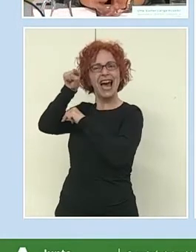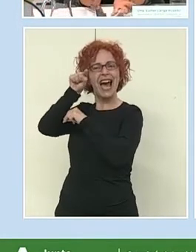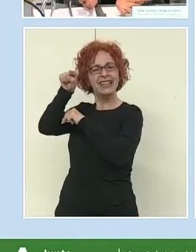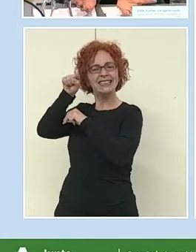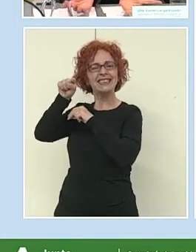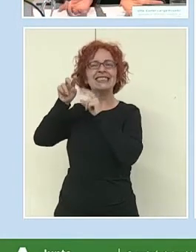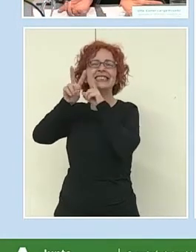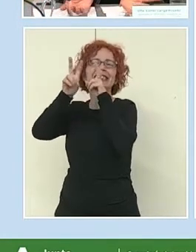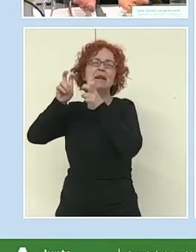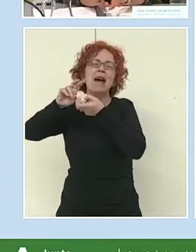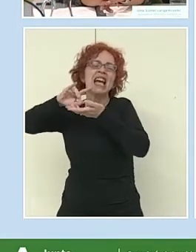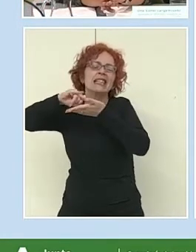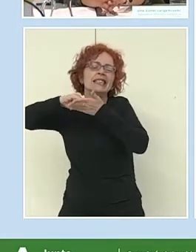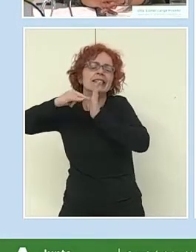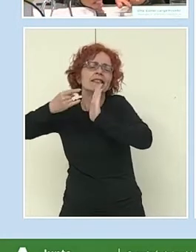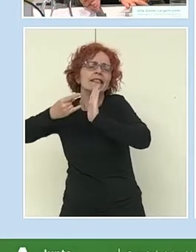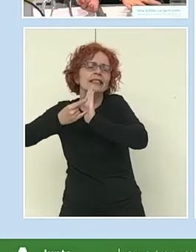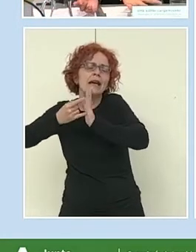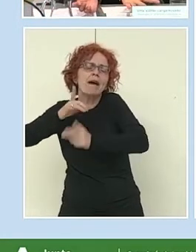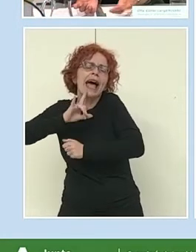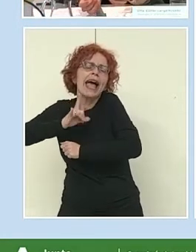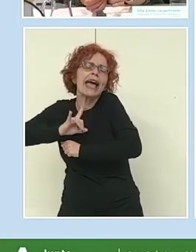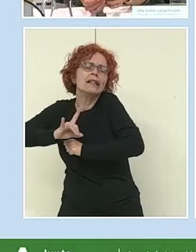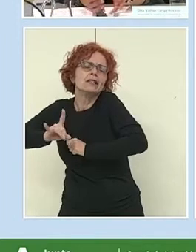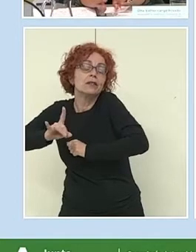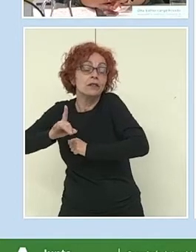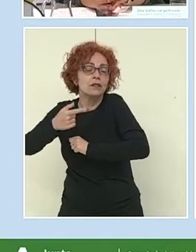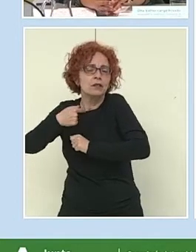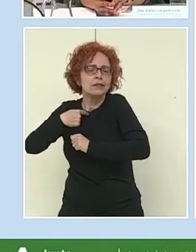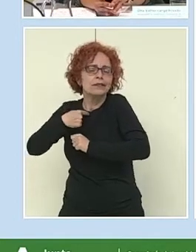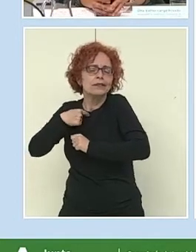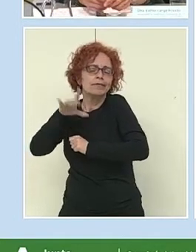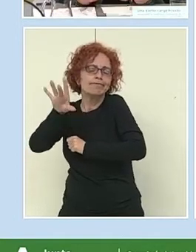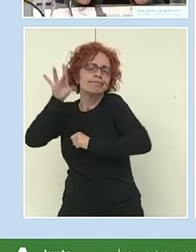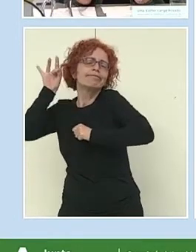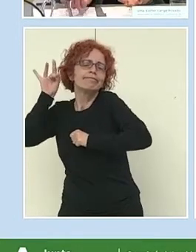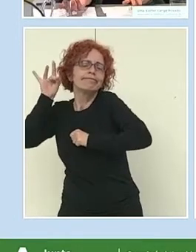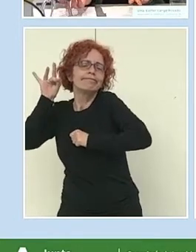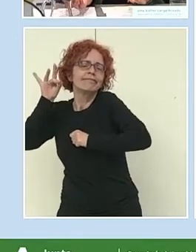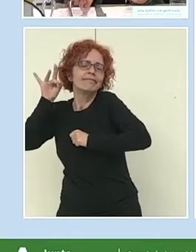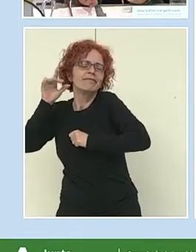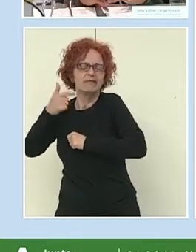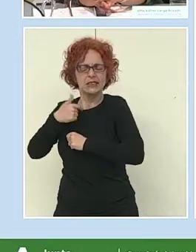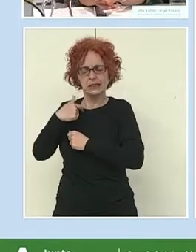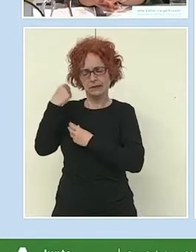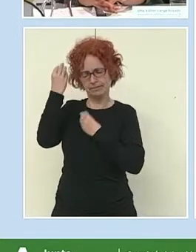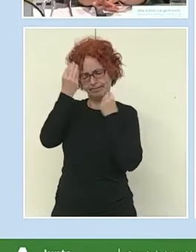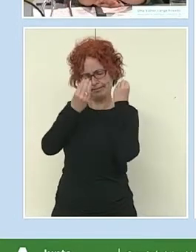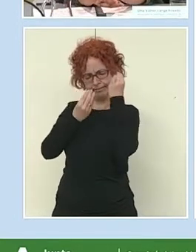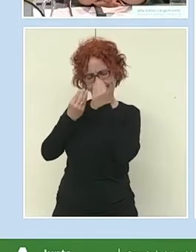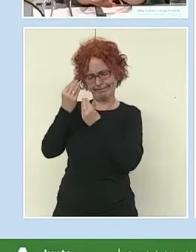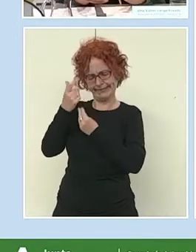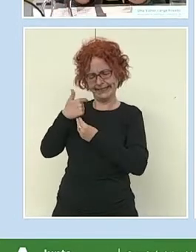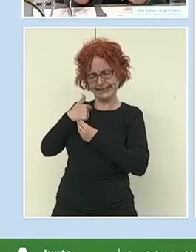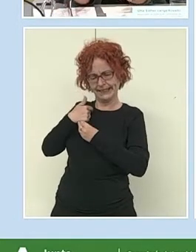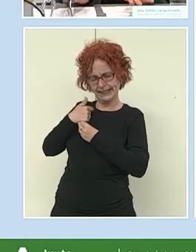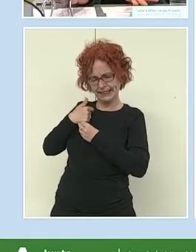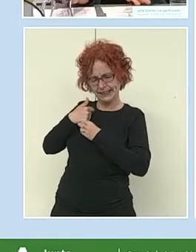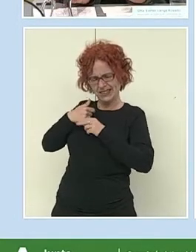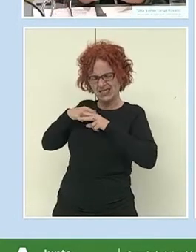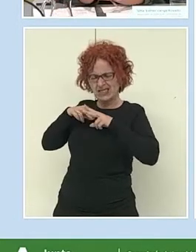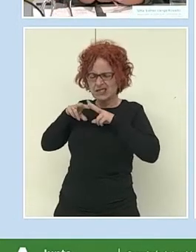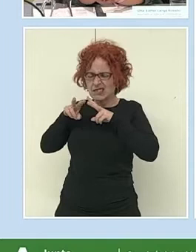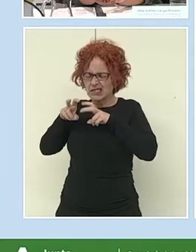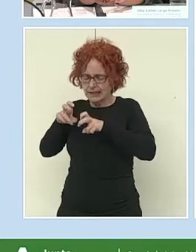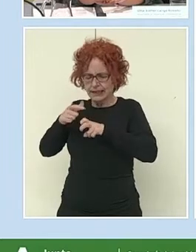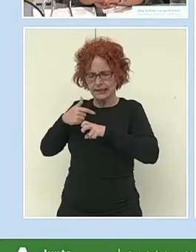de sistemas electrónicos. El hecho de escoger la especialidad de sistemas electrónicos, pues otra vez vuelvo a incidir en que mis elecciones no eran